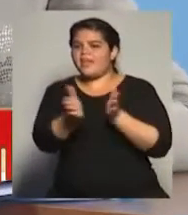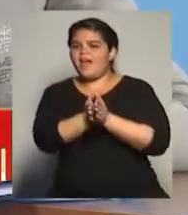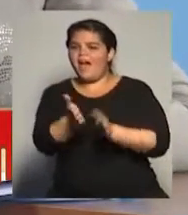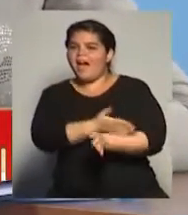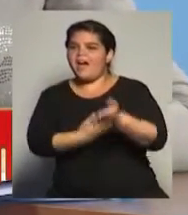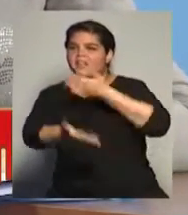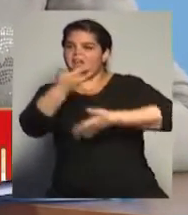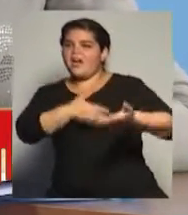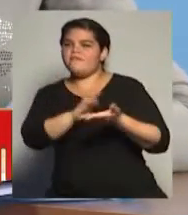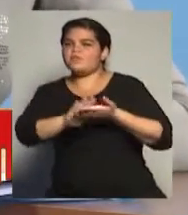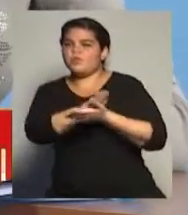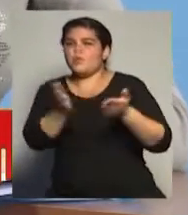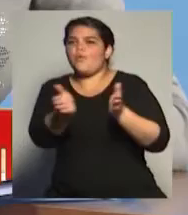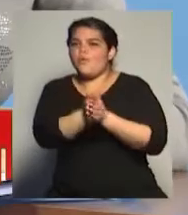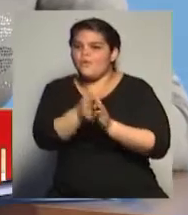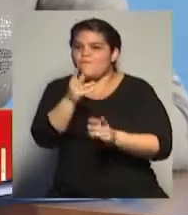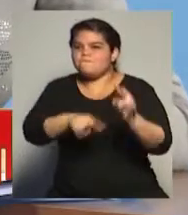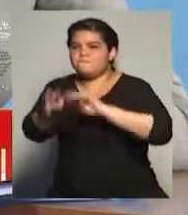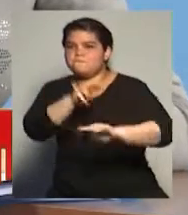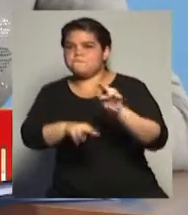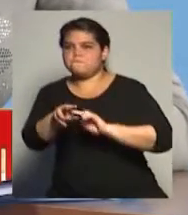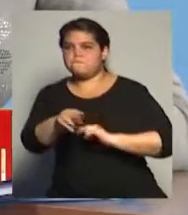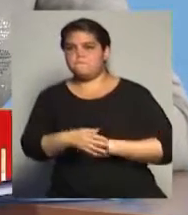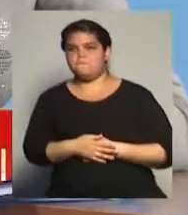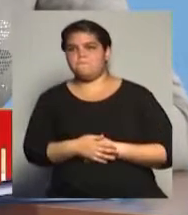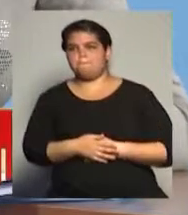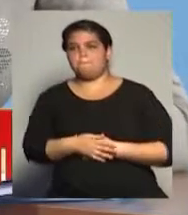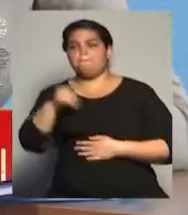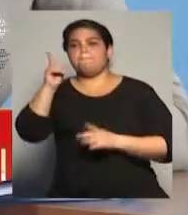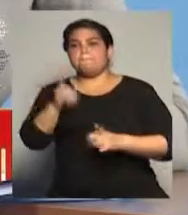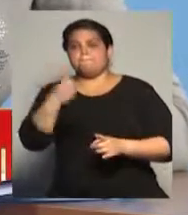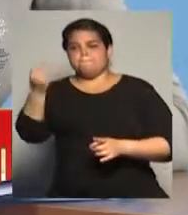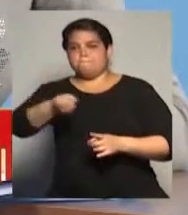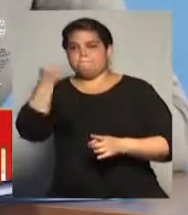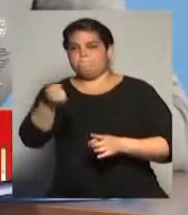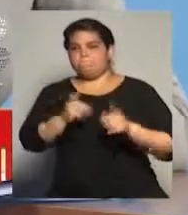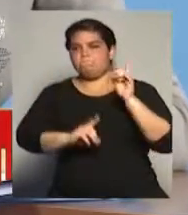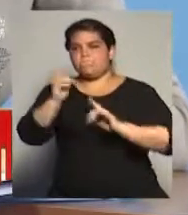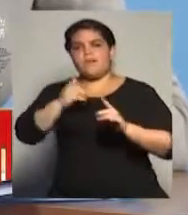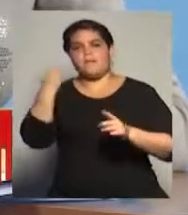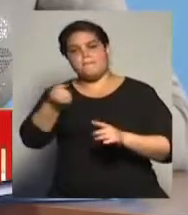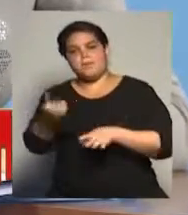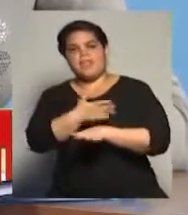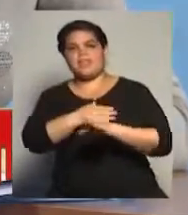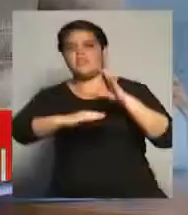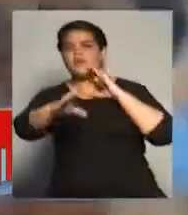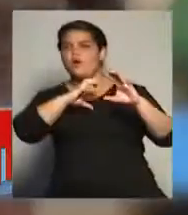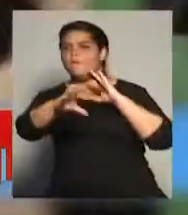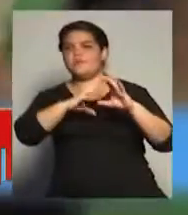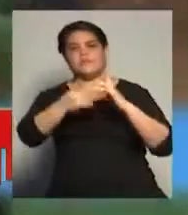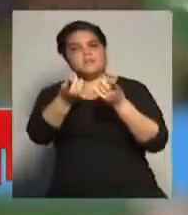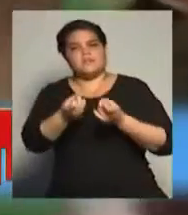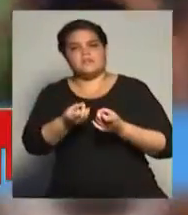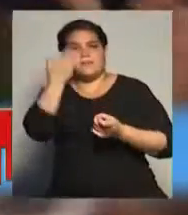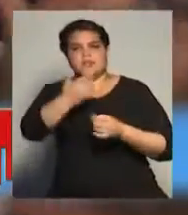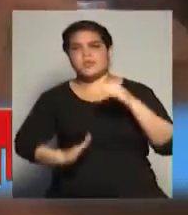y trabajar juntos. Y también acá para destacar que no hay liderazgo sin comunicación, eso es fundamental. El líder no